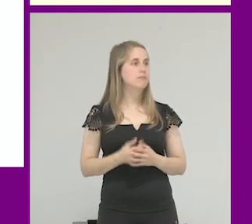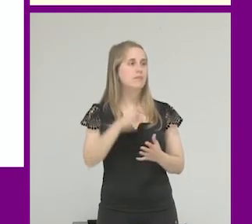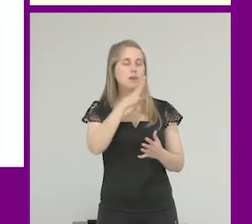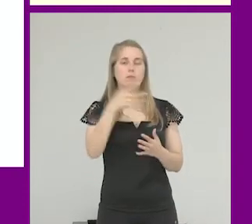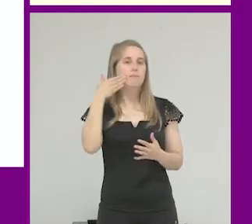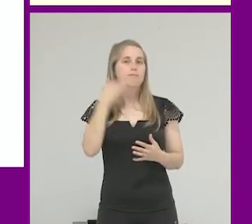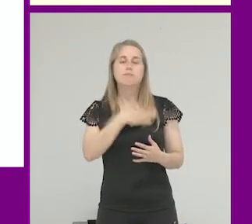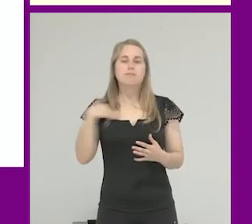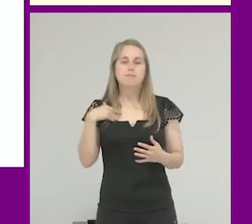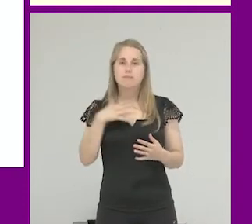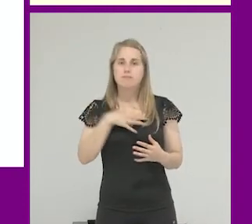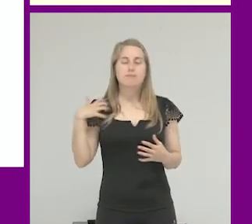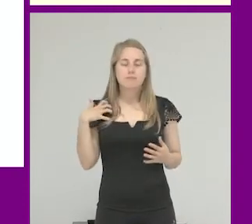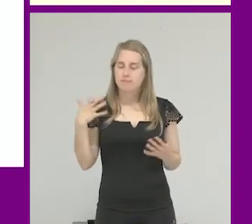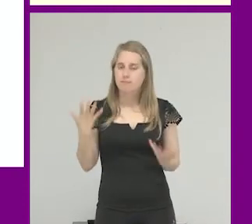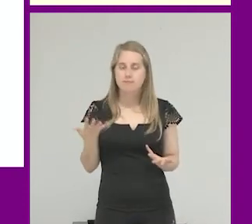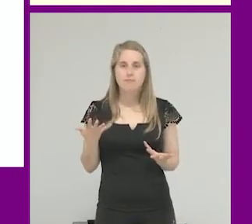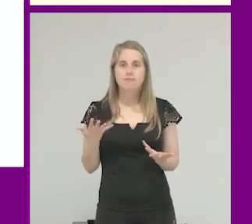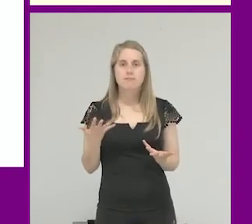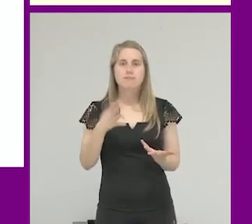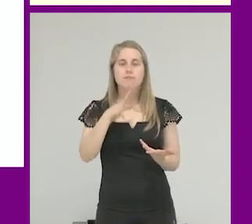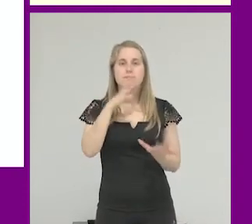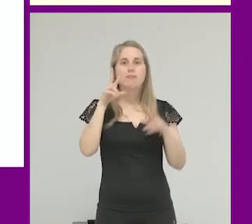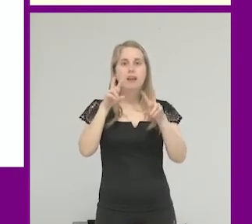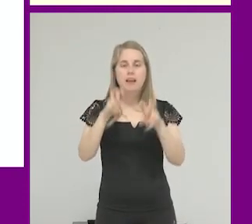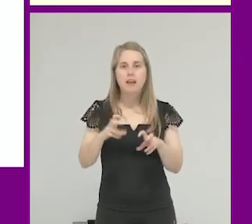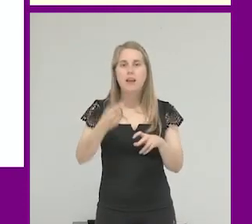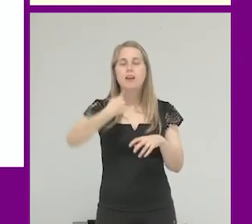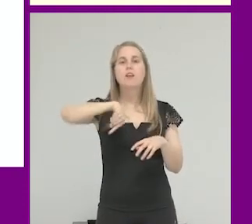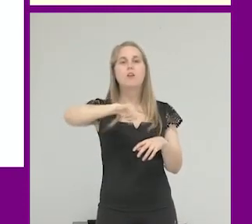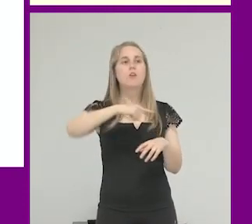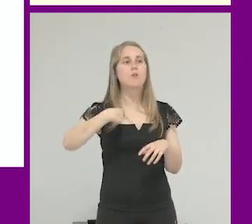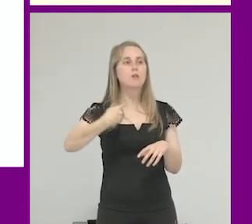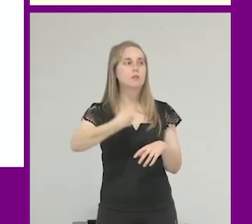Amorrutik egin dugu ikerketa hau eta gure